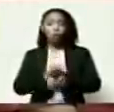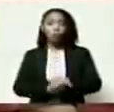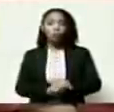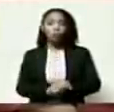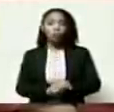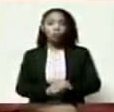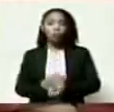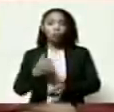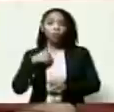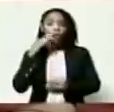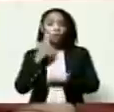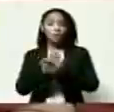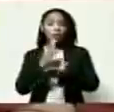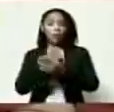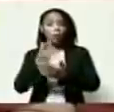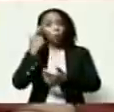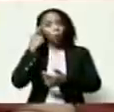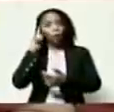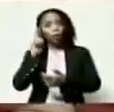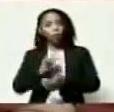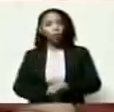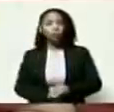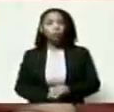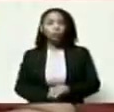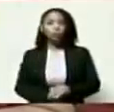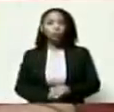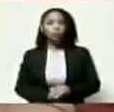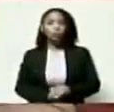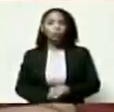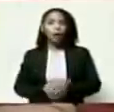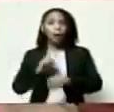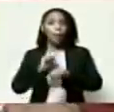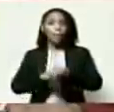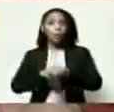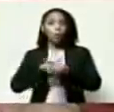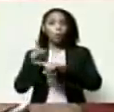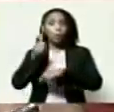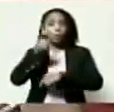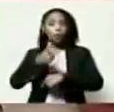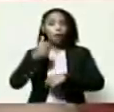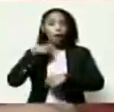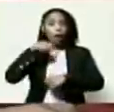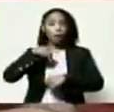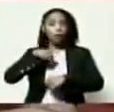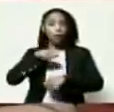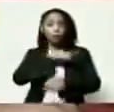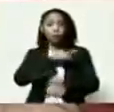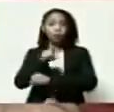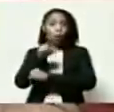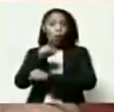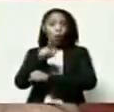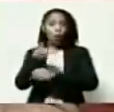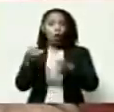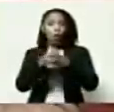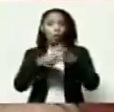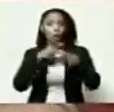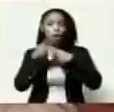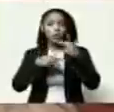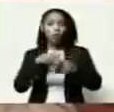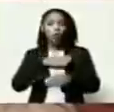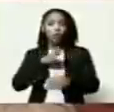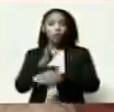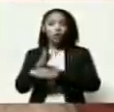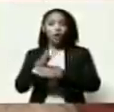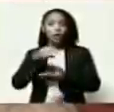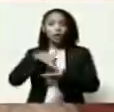Yo siempre lo recuerdo. En un momento, esta persona que está aquí, ordenada por el partido, fui al Estado